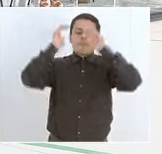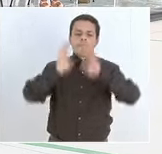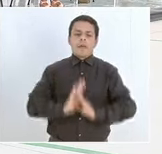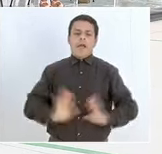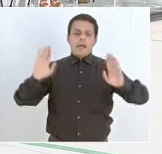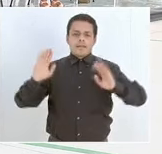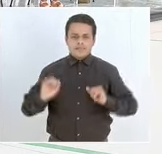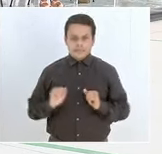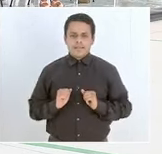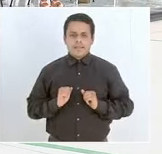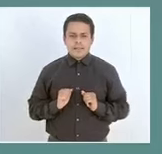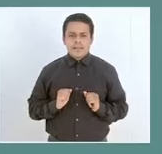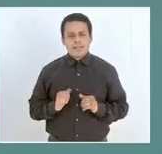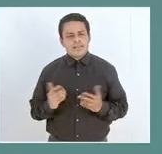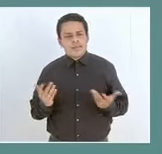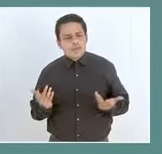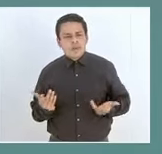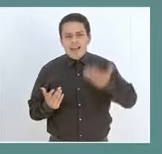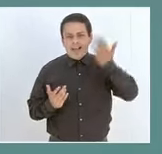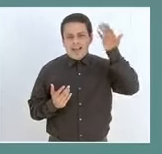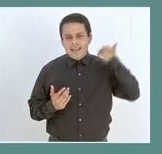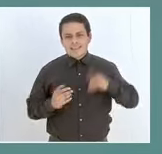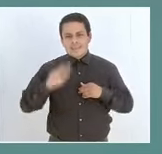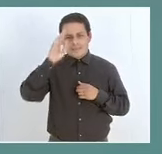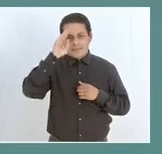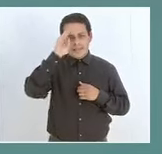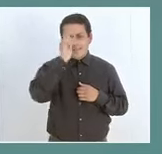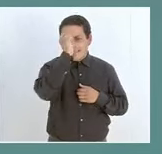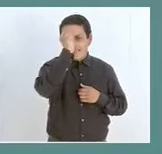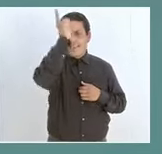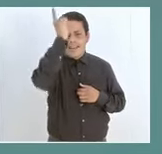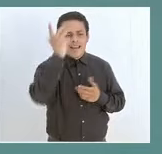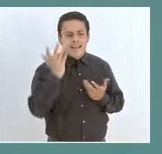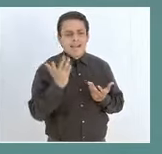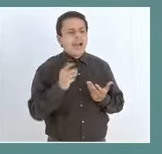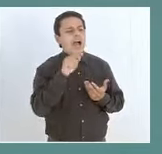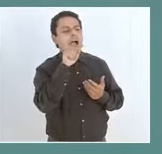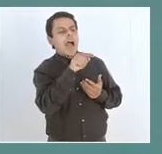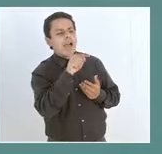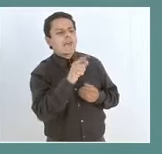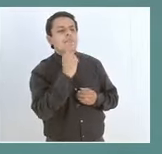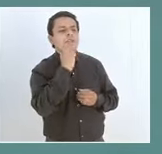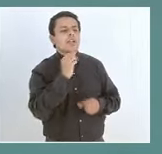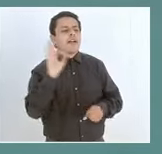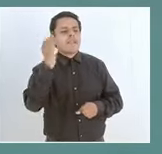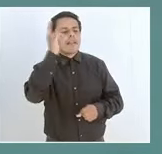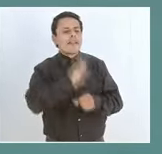como en un tiempo se decidió crear la Policía Federal.